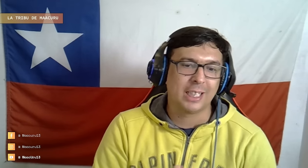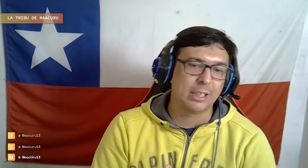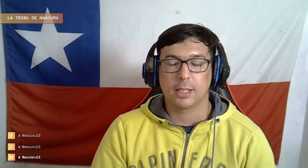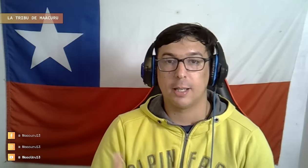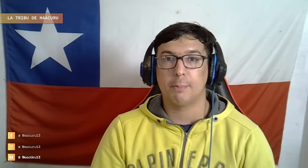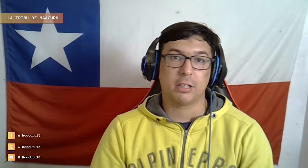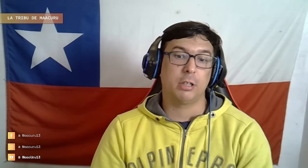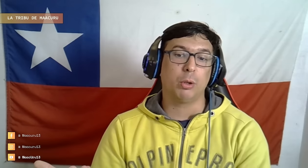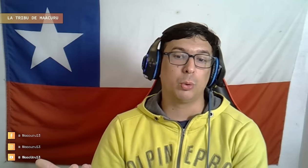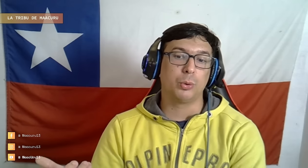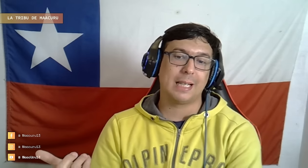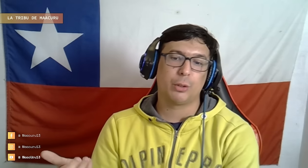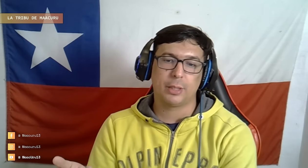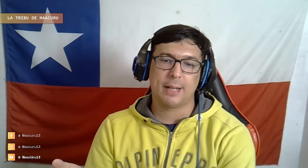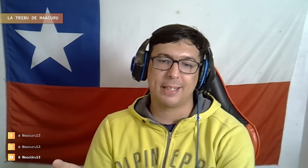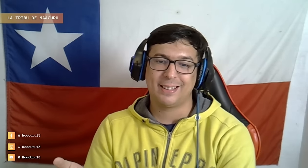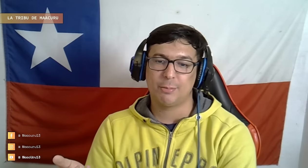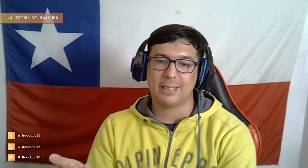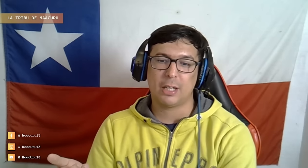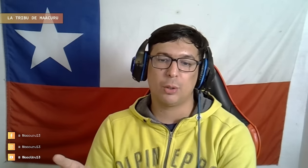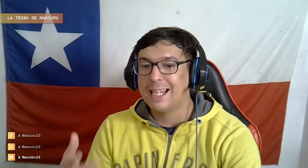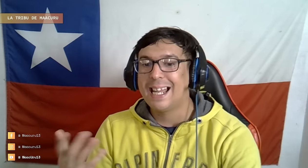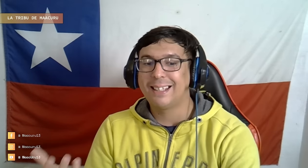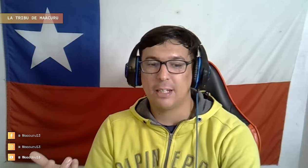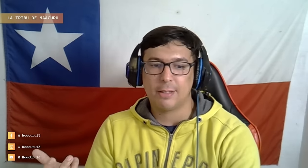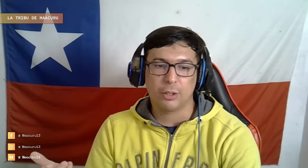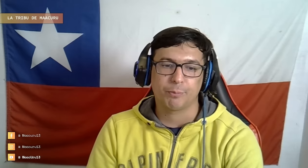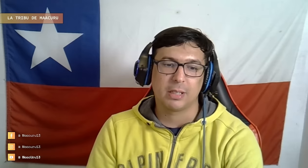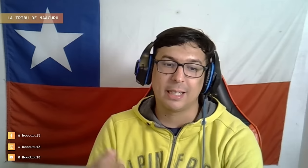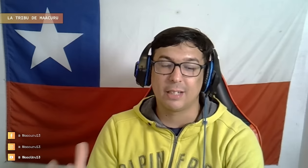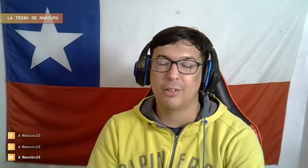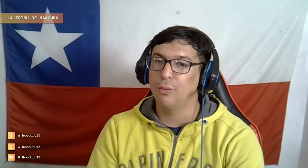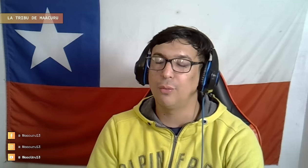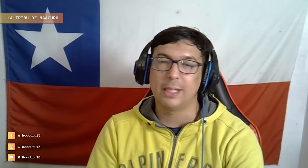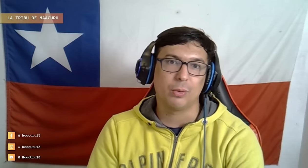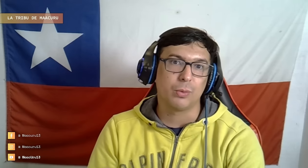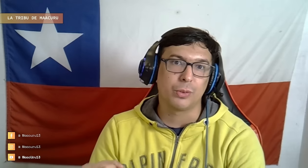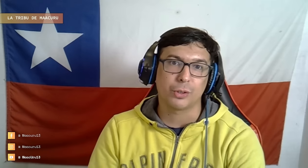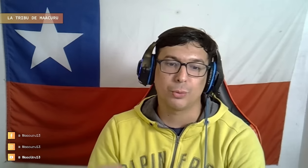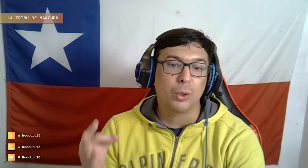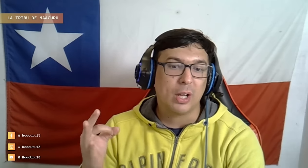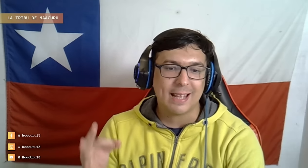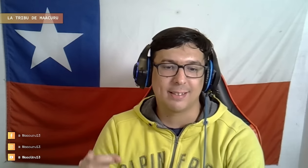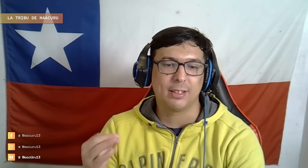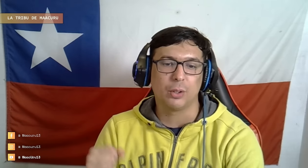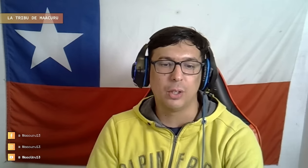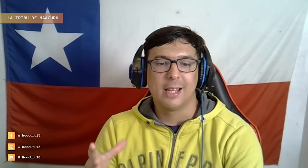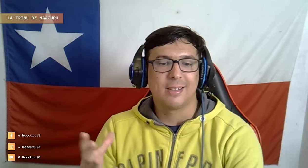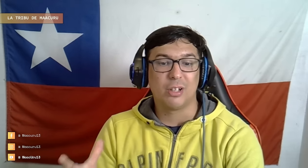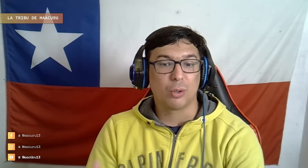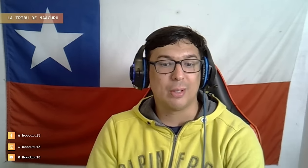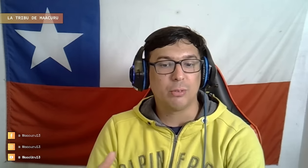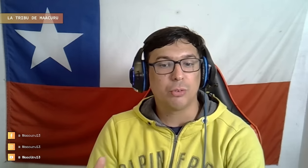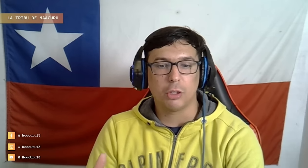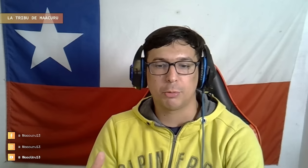plástico chileno, que participó junto a la doctora Beatriz Manaro en la intervención. La intervención fue un rotundo éxito.